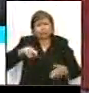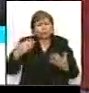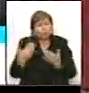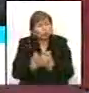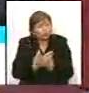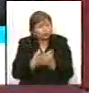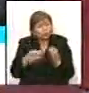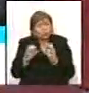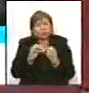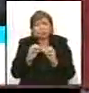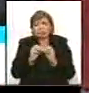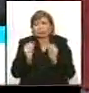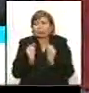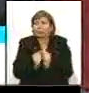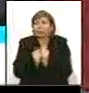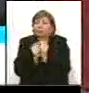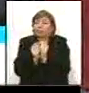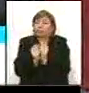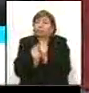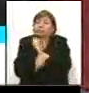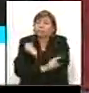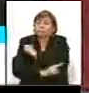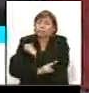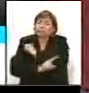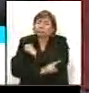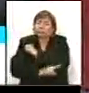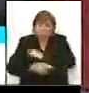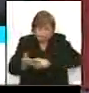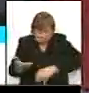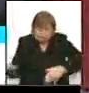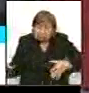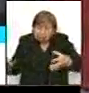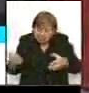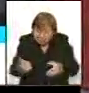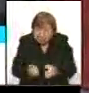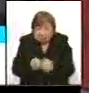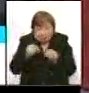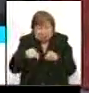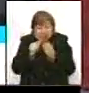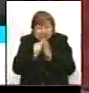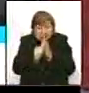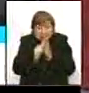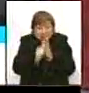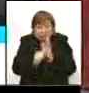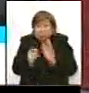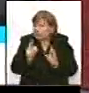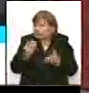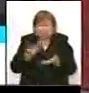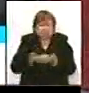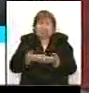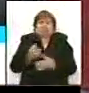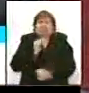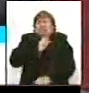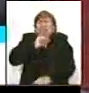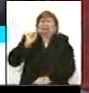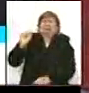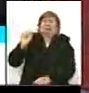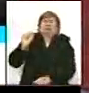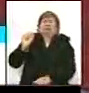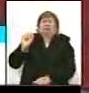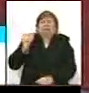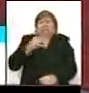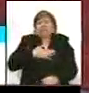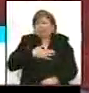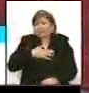movimientos regionales con partidos nacionales, que eso es lo que simplemente en este artículo. Y eso no está contra el... yo tengo